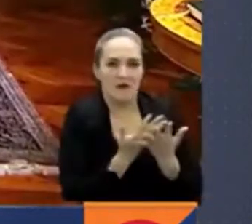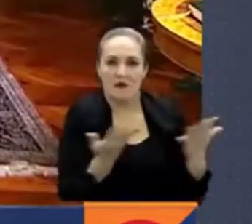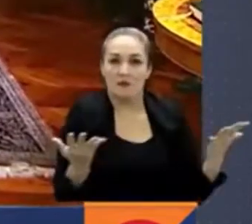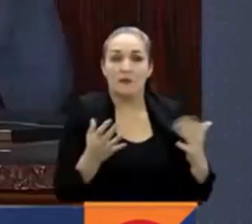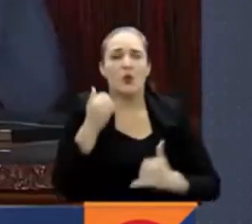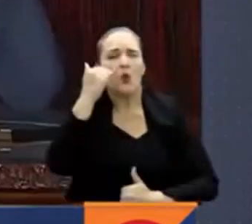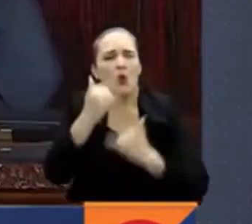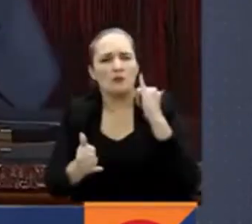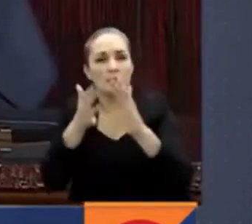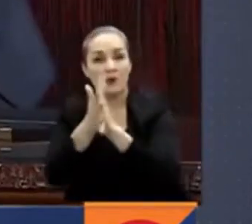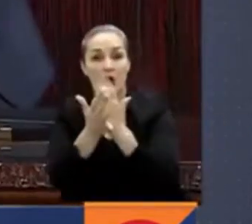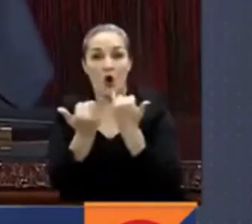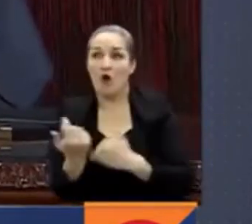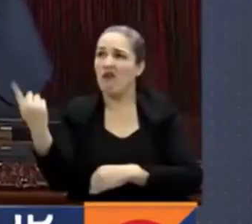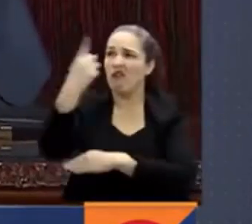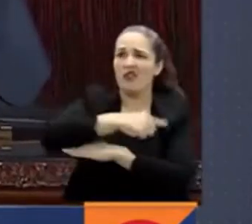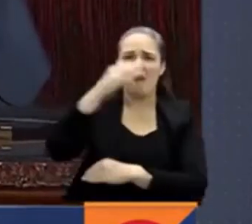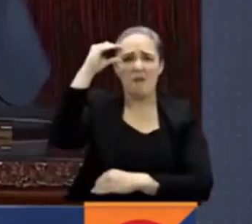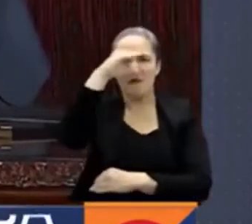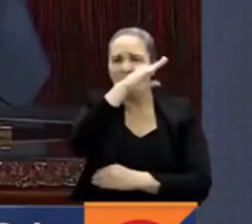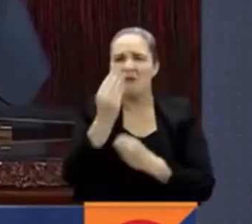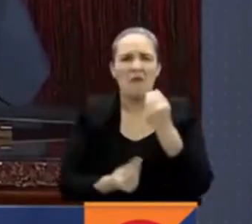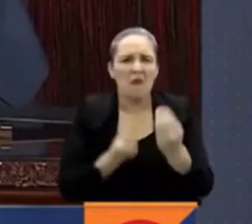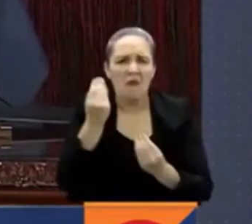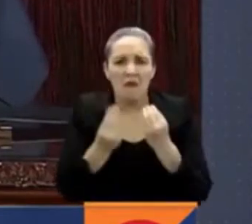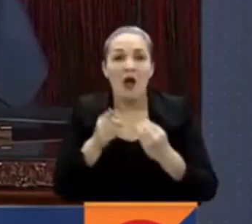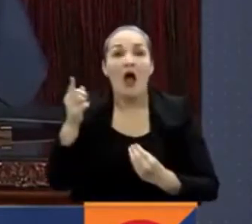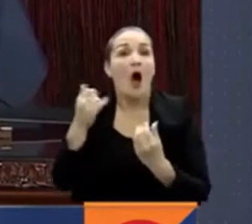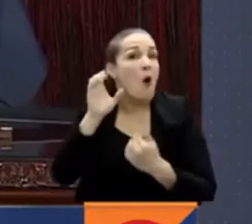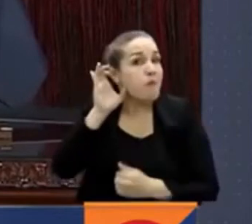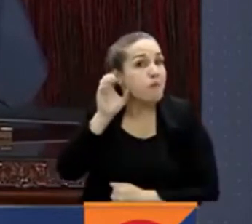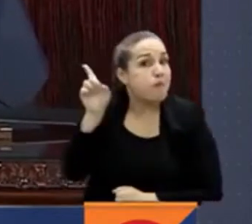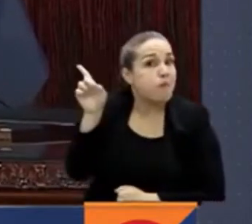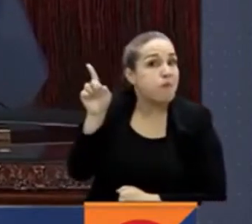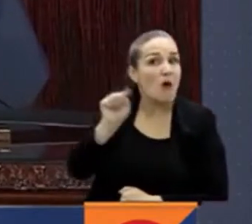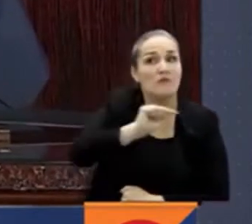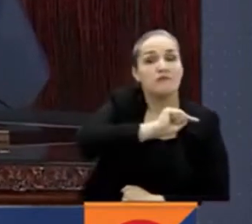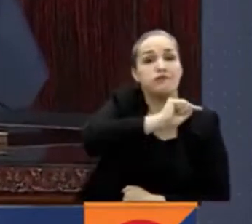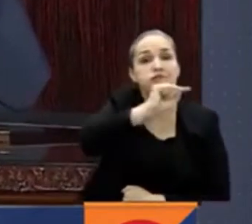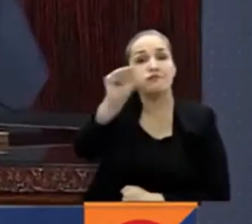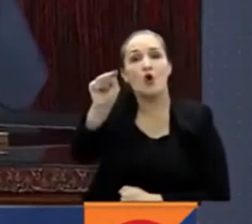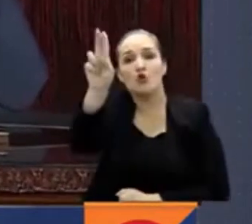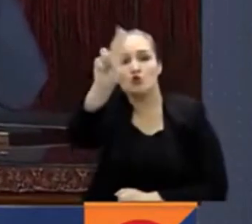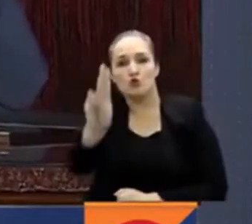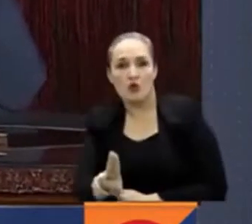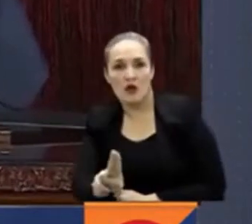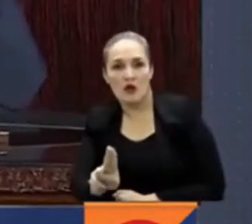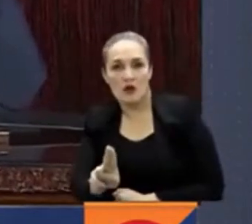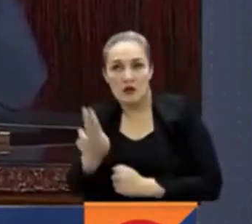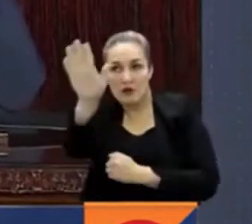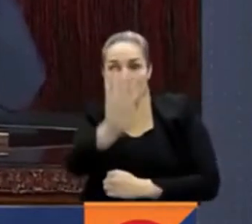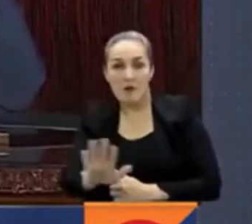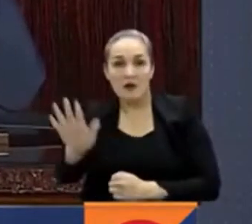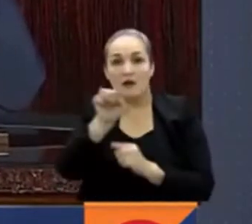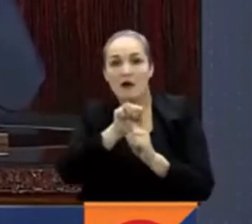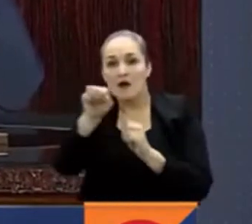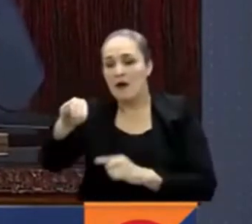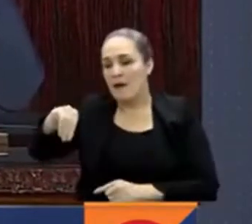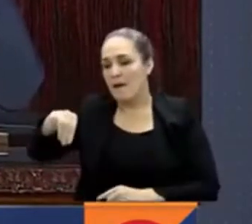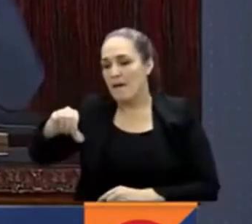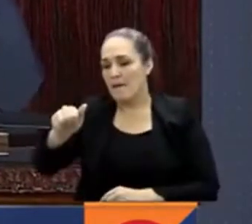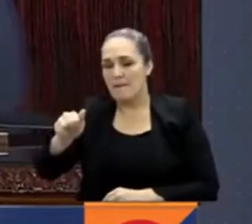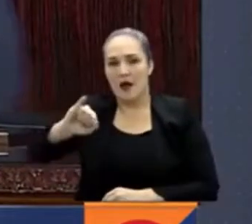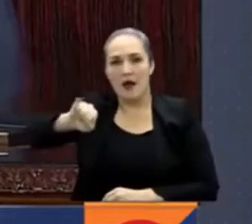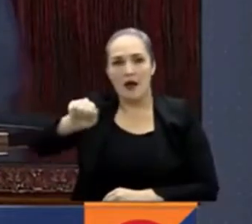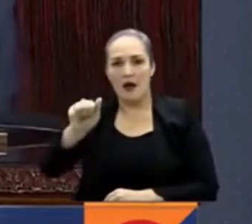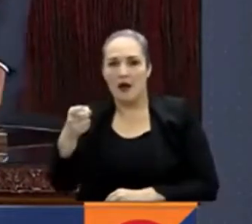un poco de la agenda del presidente Gustavo Petro. A esta hora se encuentra viajando hacia el departamento del Sucre, donde inicialmente visitará Majagual para tener